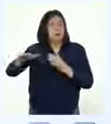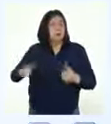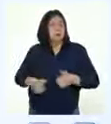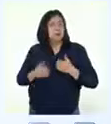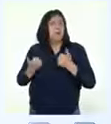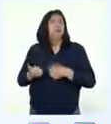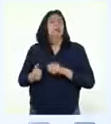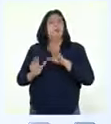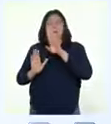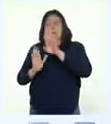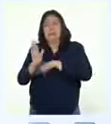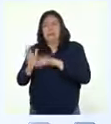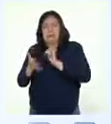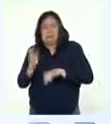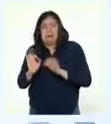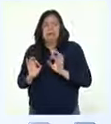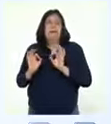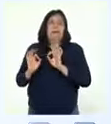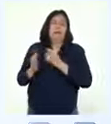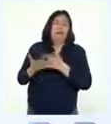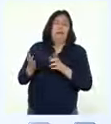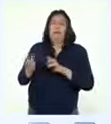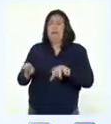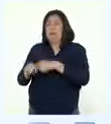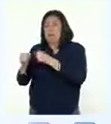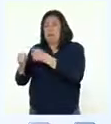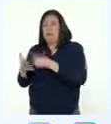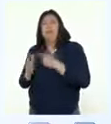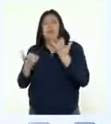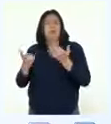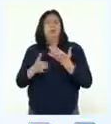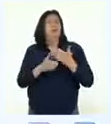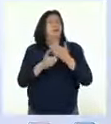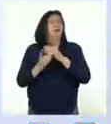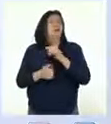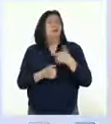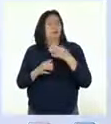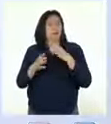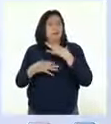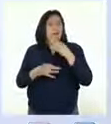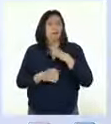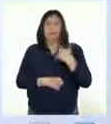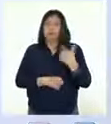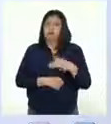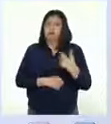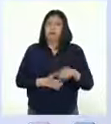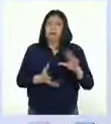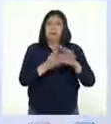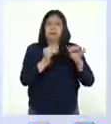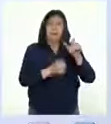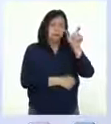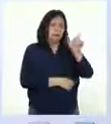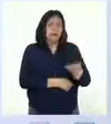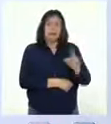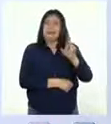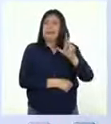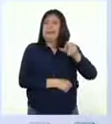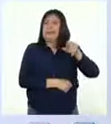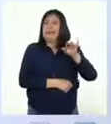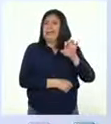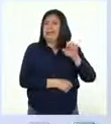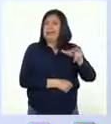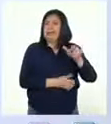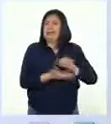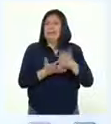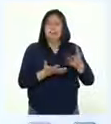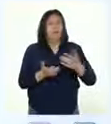viven sea menos vulnerable a los desastres, hoy compartiremos un caso muy interesante. Trataremos la historia de Raquel, quien junto